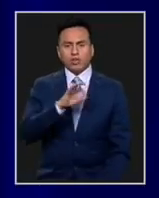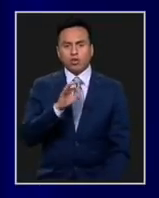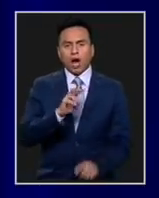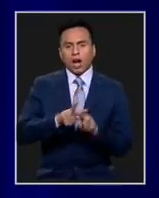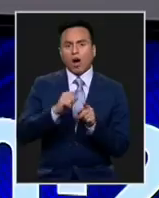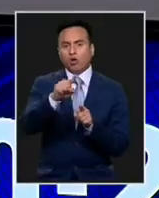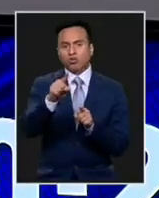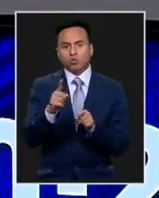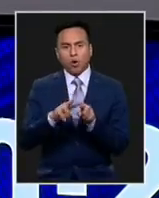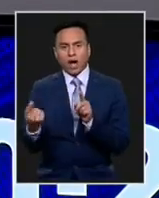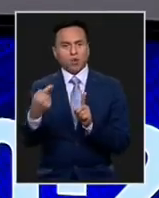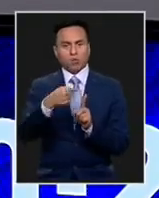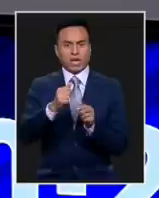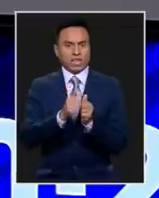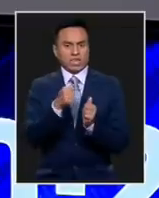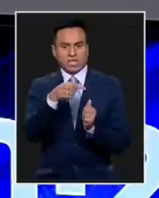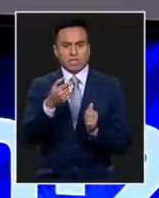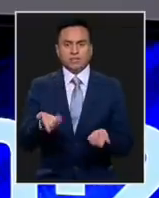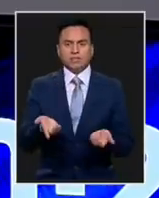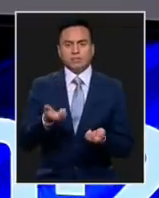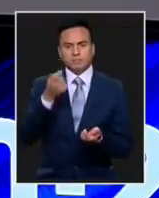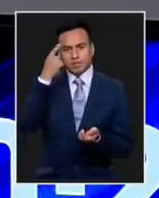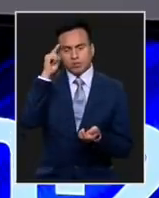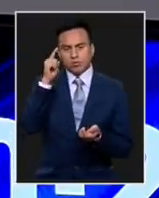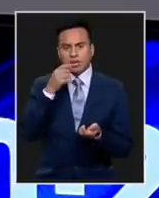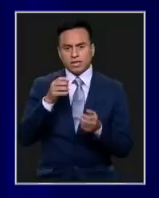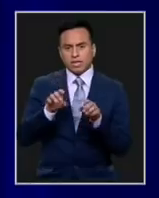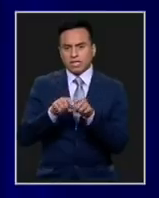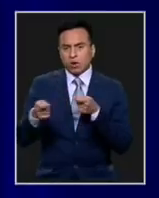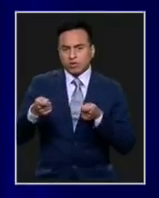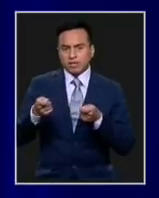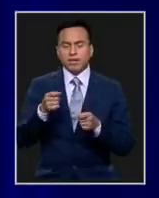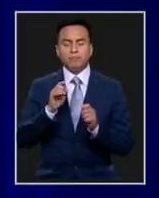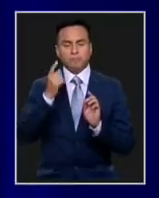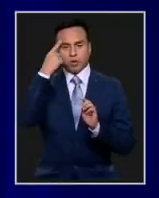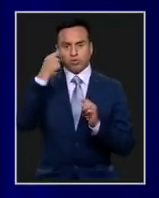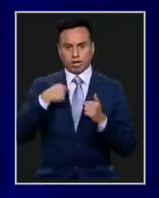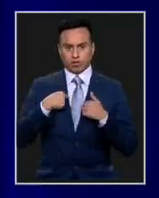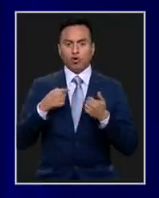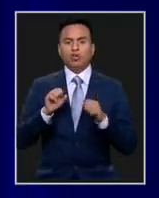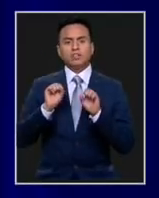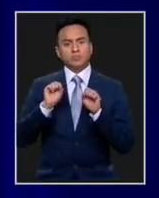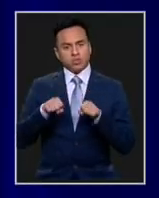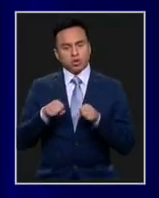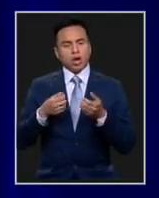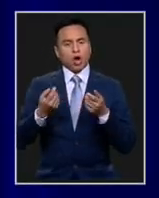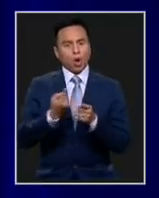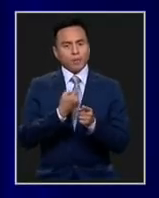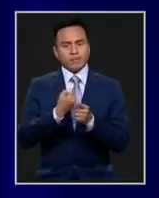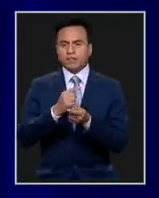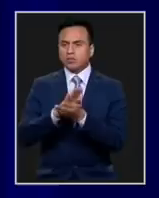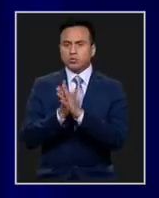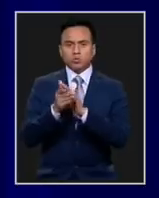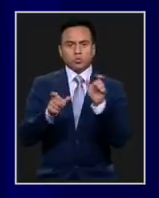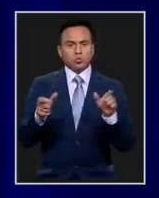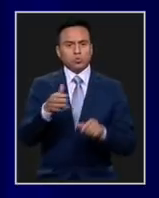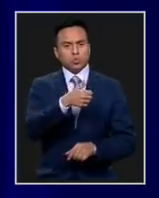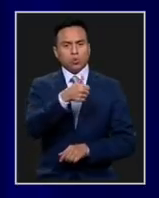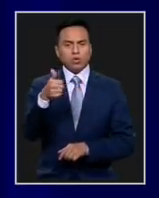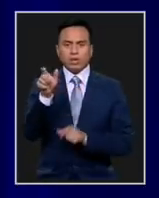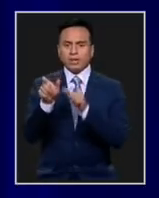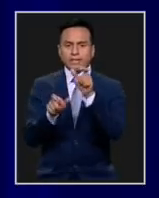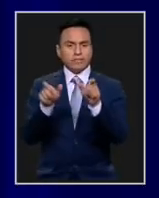otros lo que no le gusta que hagan con él. Pero se pretía negociar con él. Pero en todo caso yo siempre estoy dispuesto a conversar con todos